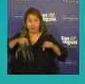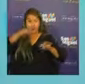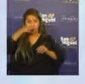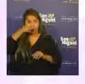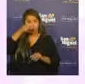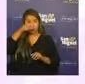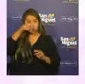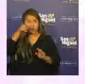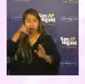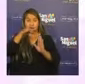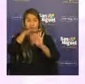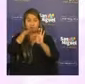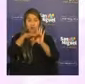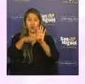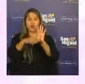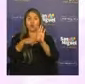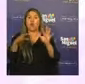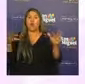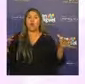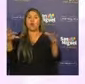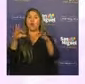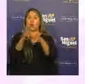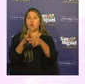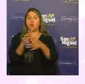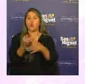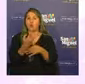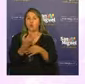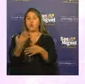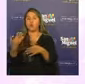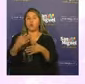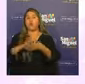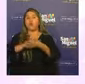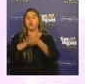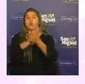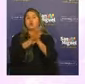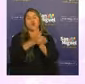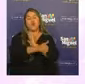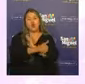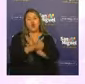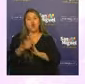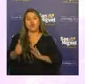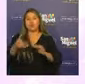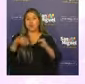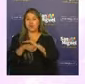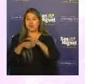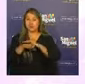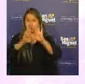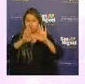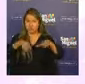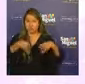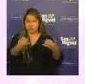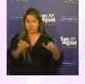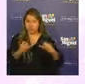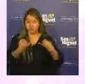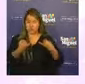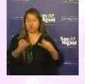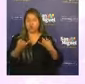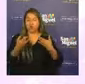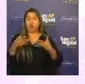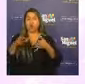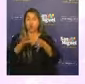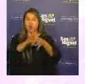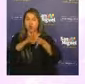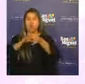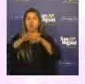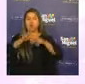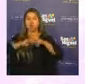hace? Juntar los números, que hoy día todos tengamos acceso a la misma información y que en conjunto podamos